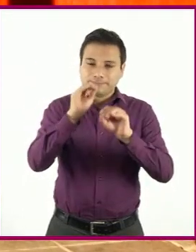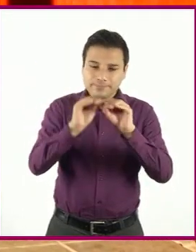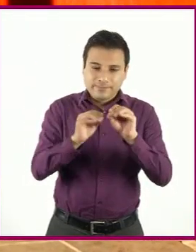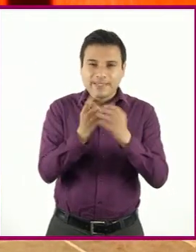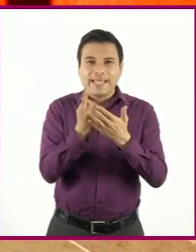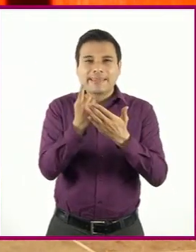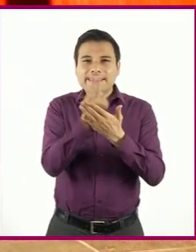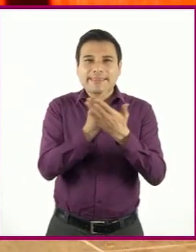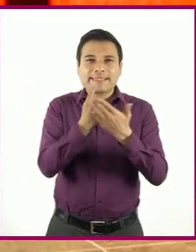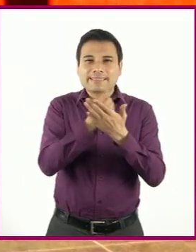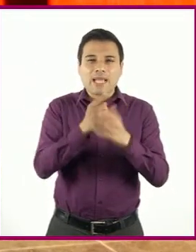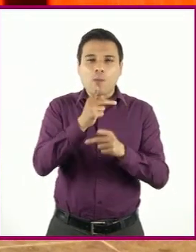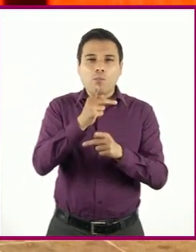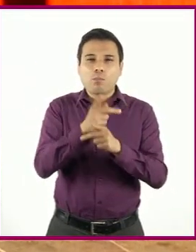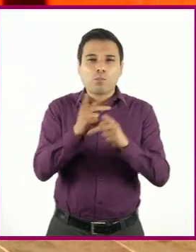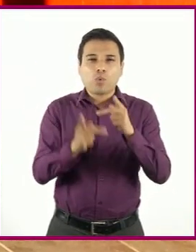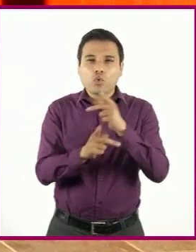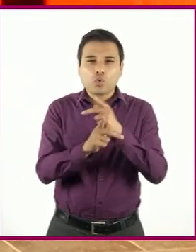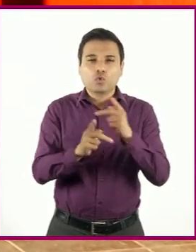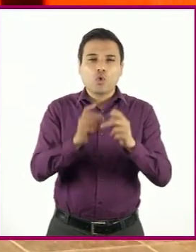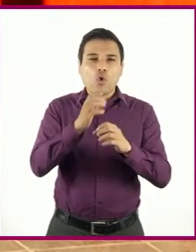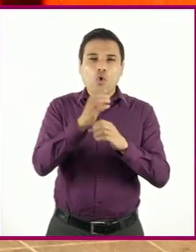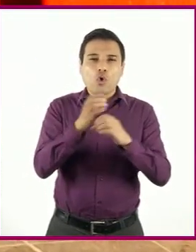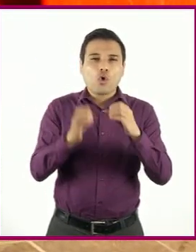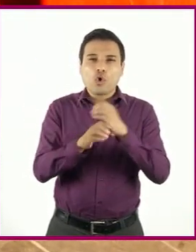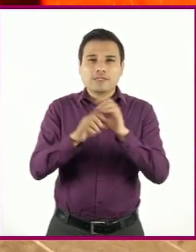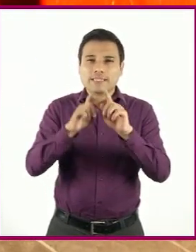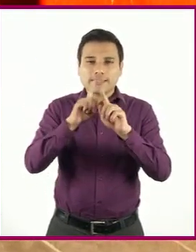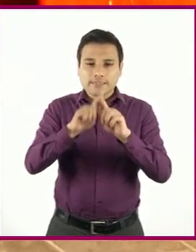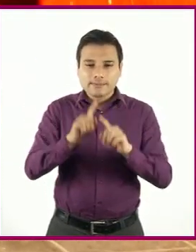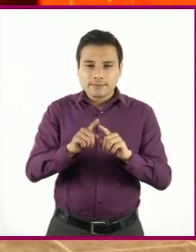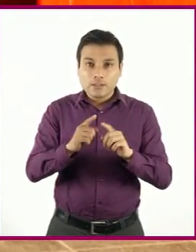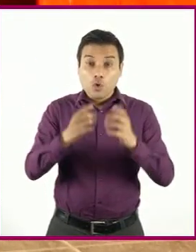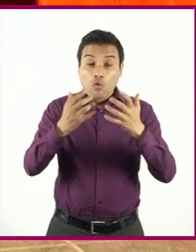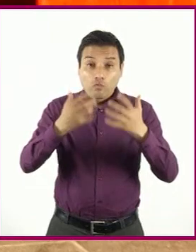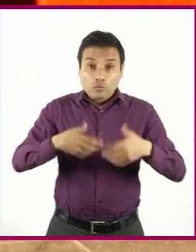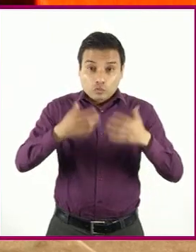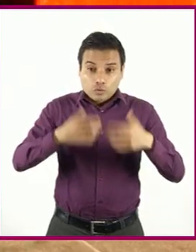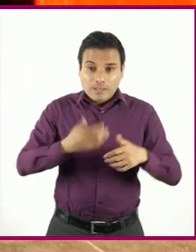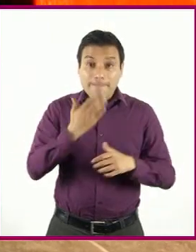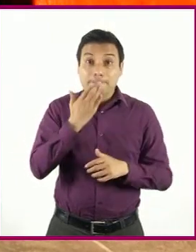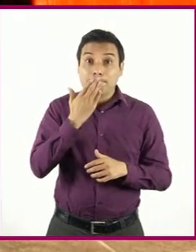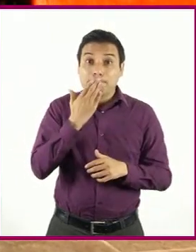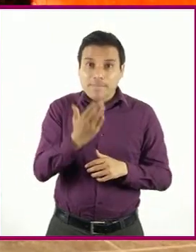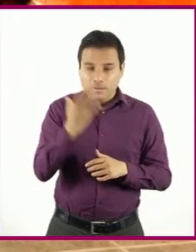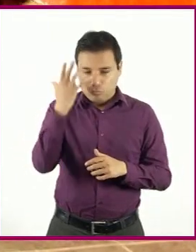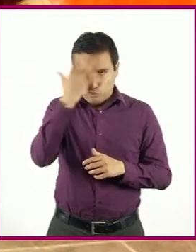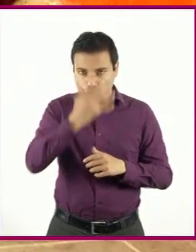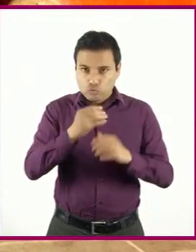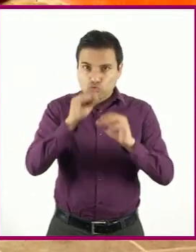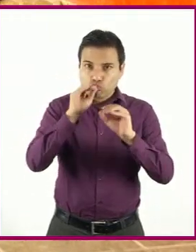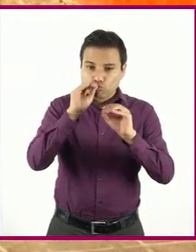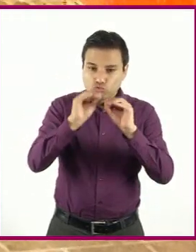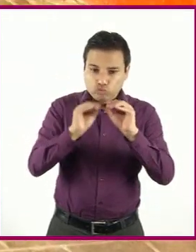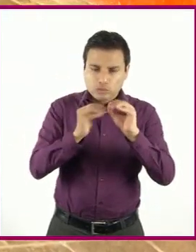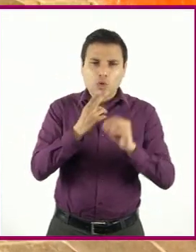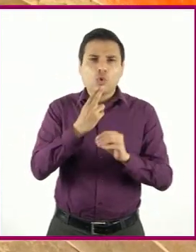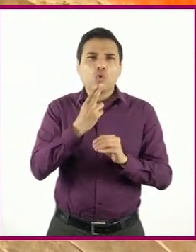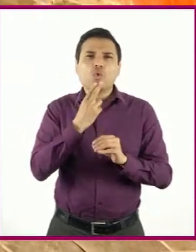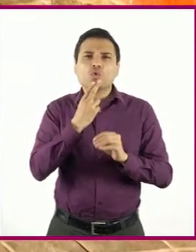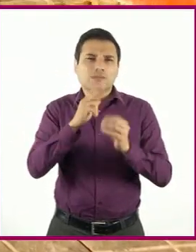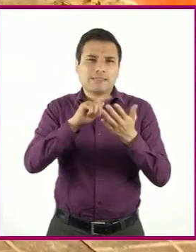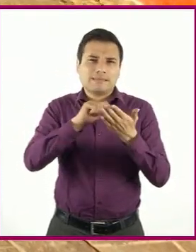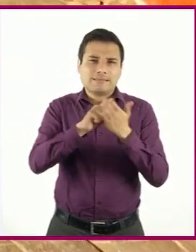objetos o productos, considerando aspectos funcionales e incluso estéticos. Emplea distintas técnicas de elaboración